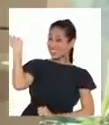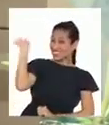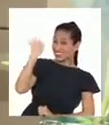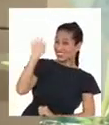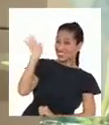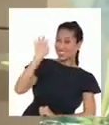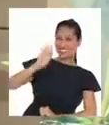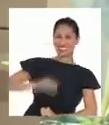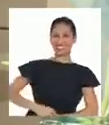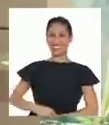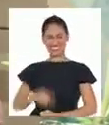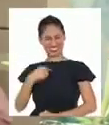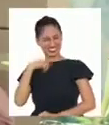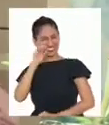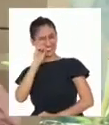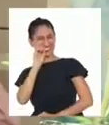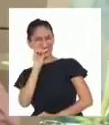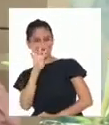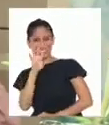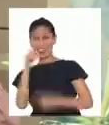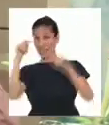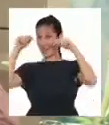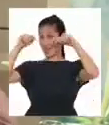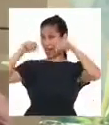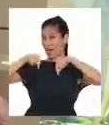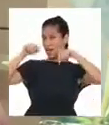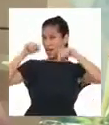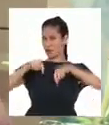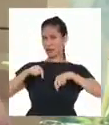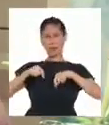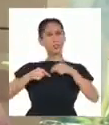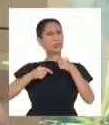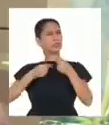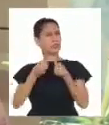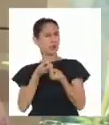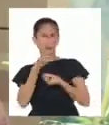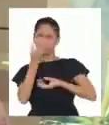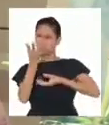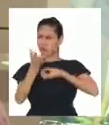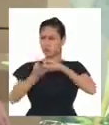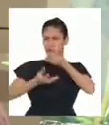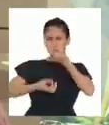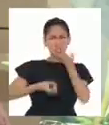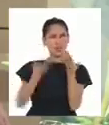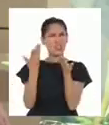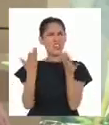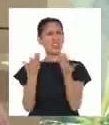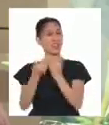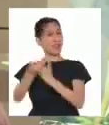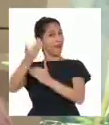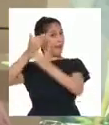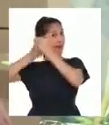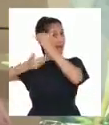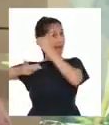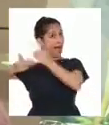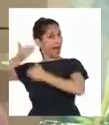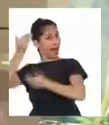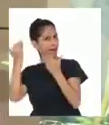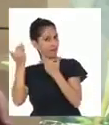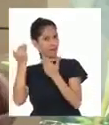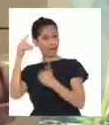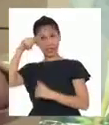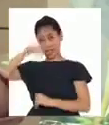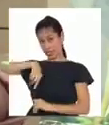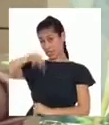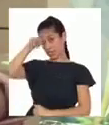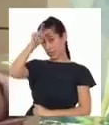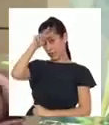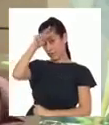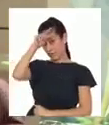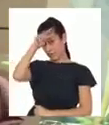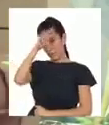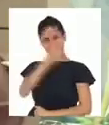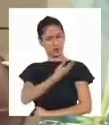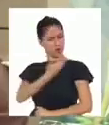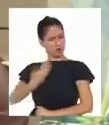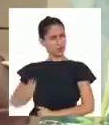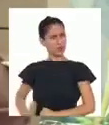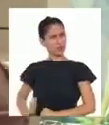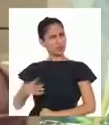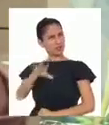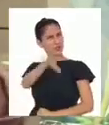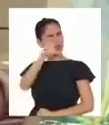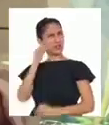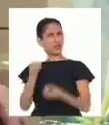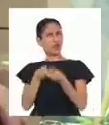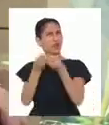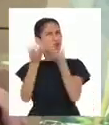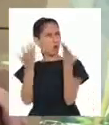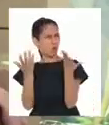Hola, te cuento que hoy estamos hablando sobre cómo se elegían a las autoridades en el país. Hemos entendido que antes no todas